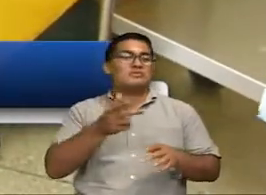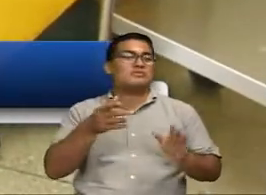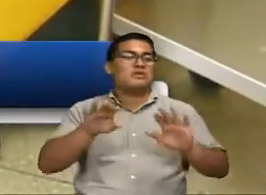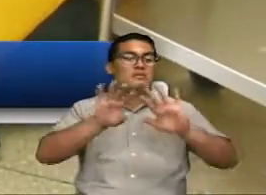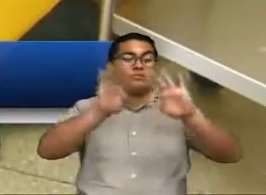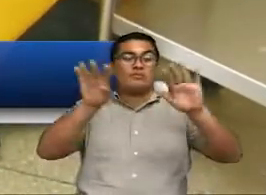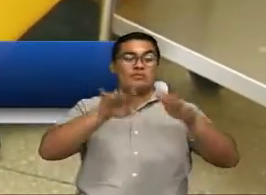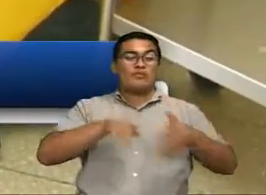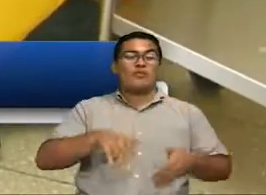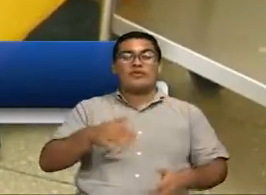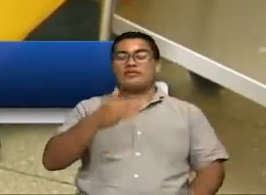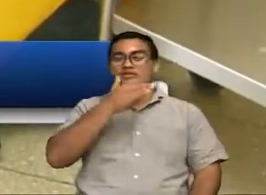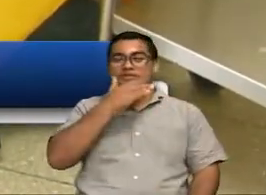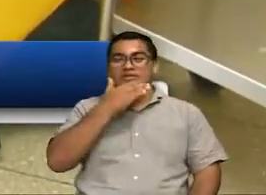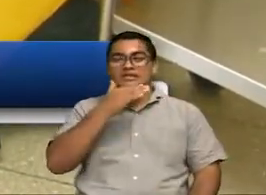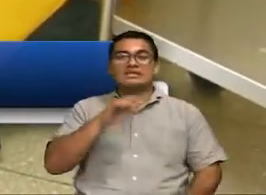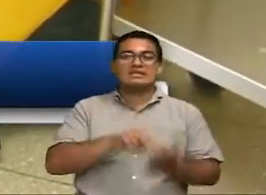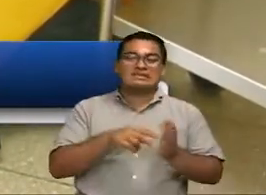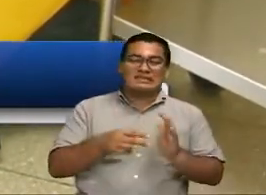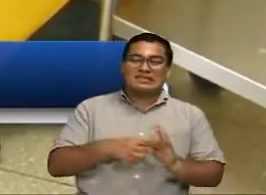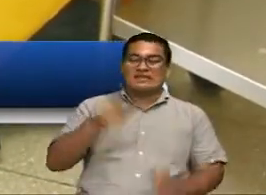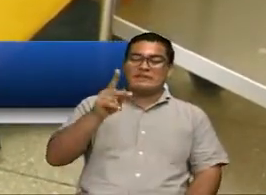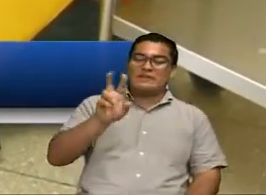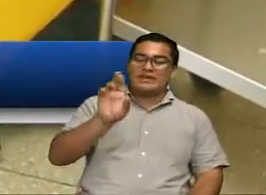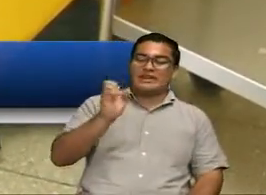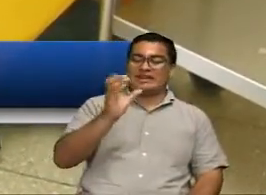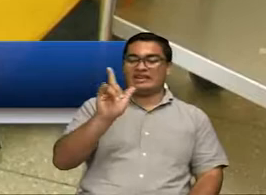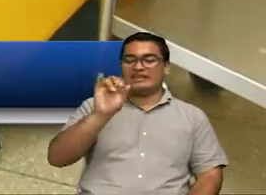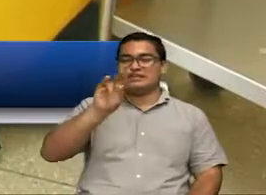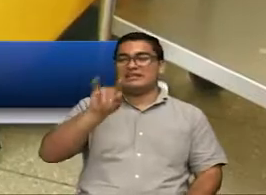mujer que tiene signos de preeclampsia, eclampsia,